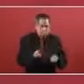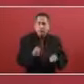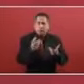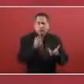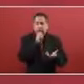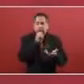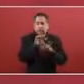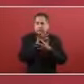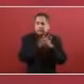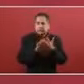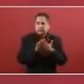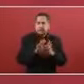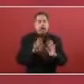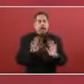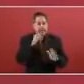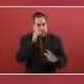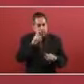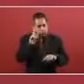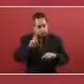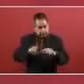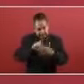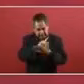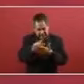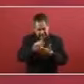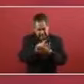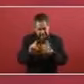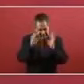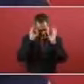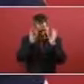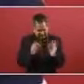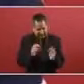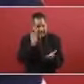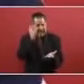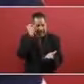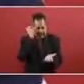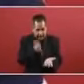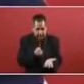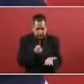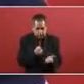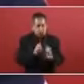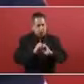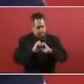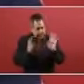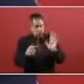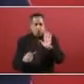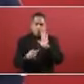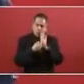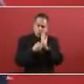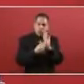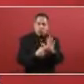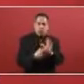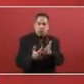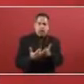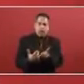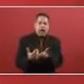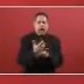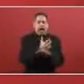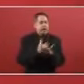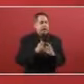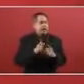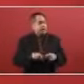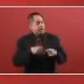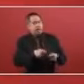es limpiarlo y decir, esto es lo que